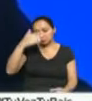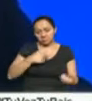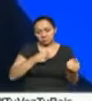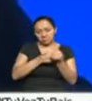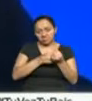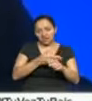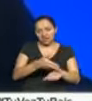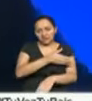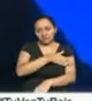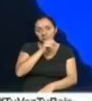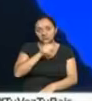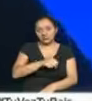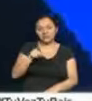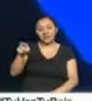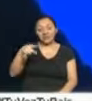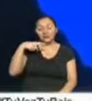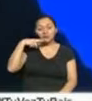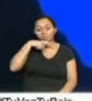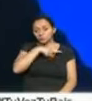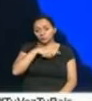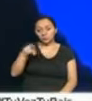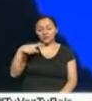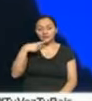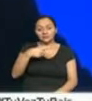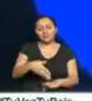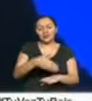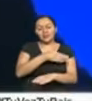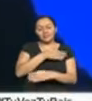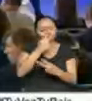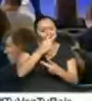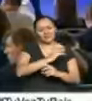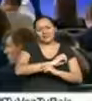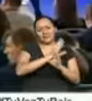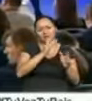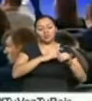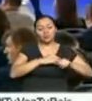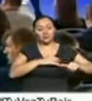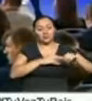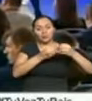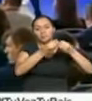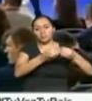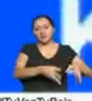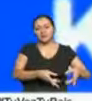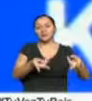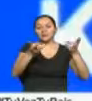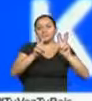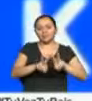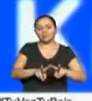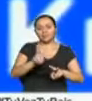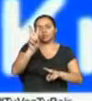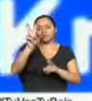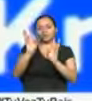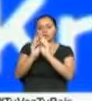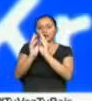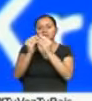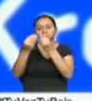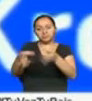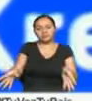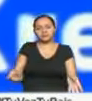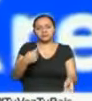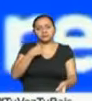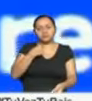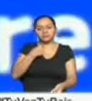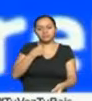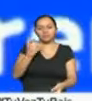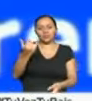entonces. Según Putin, el Partido Demócrata no solo ha perdido las elecciones en Estados Unidos, también las 2 cámaras del Congreso.